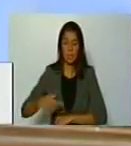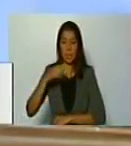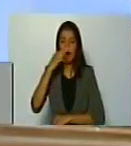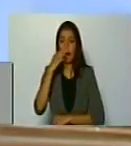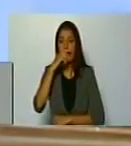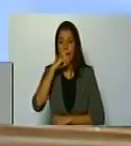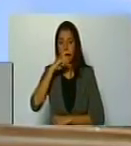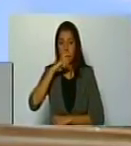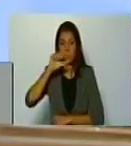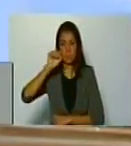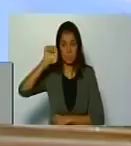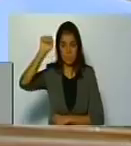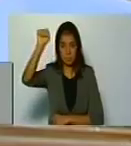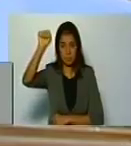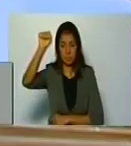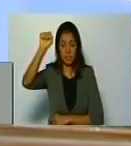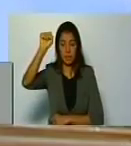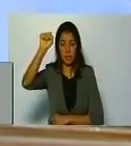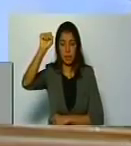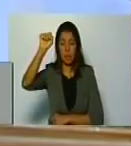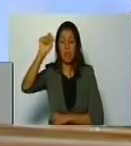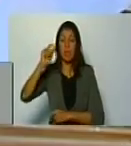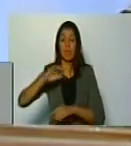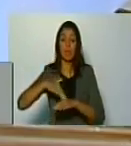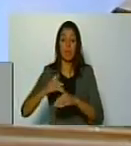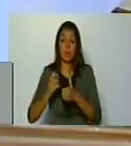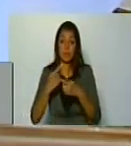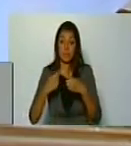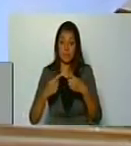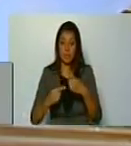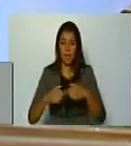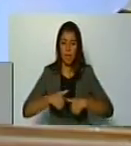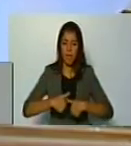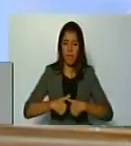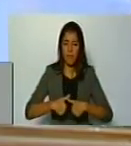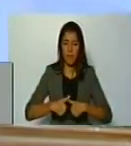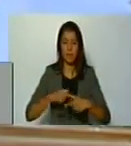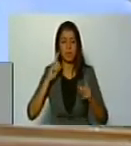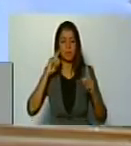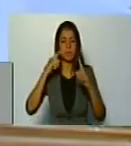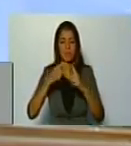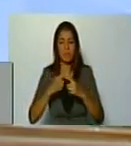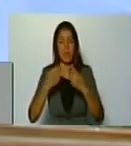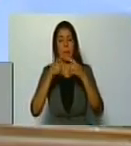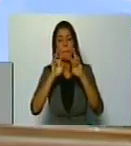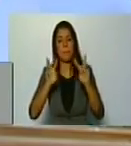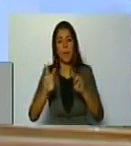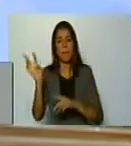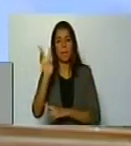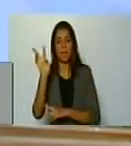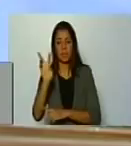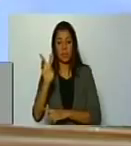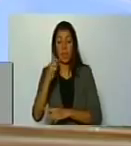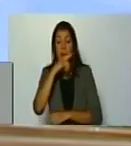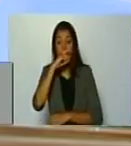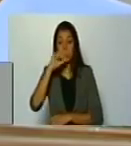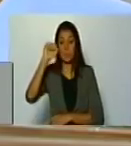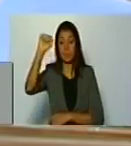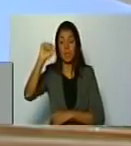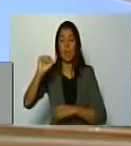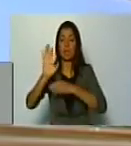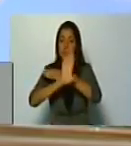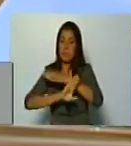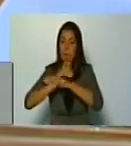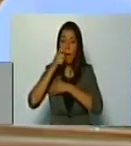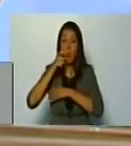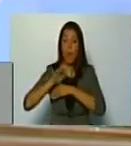Nicolás Maduro Moros, dado sus alcances y sus esfuerzos por la paz de Venezuela como protector del pueblo.